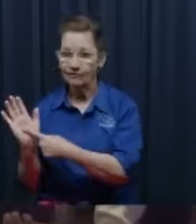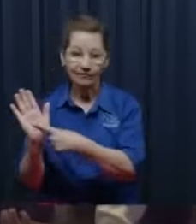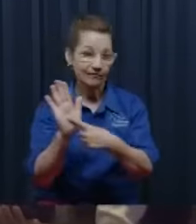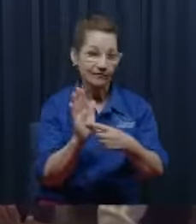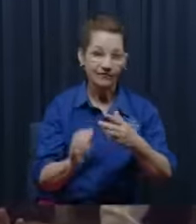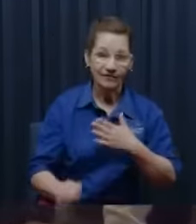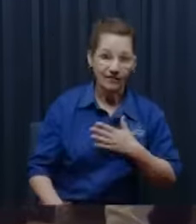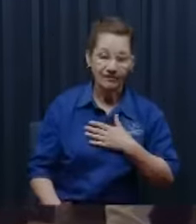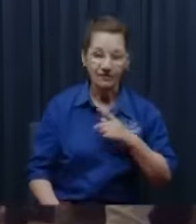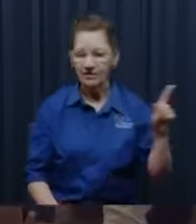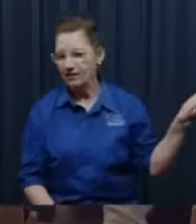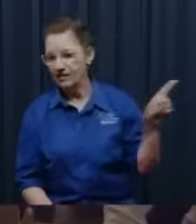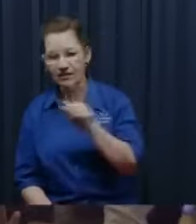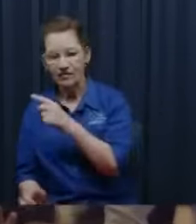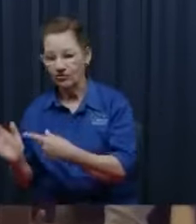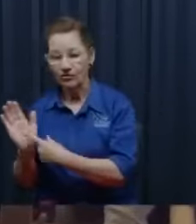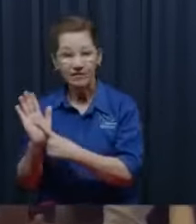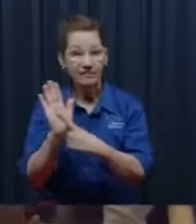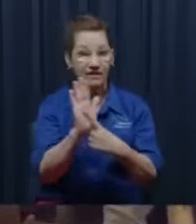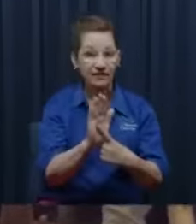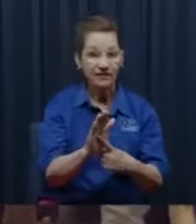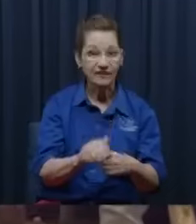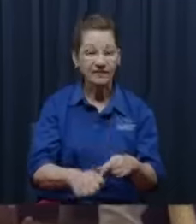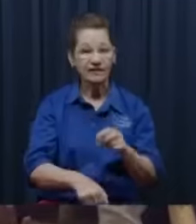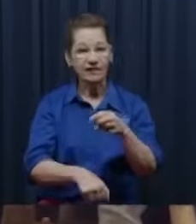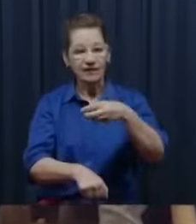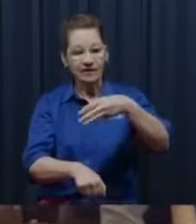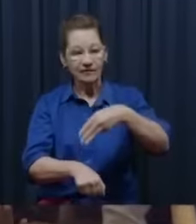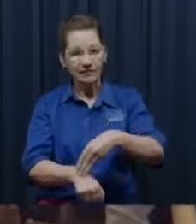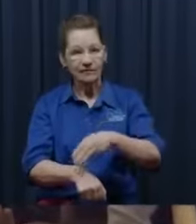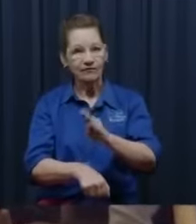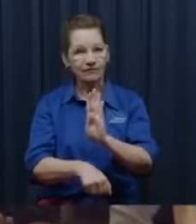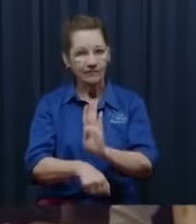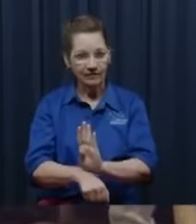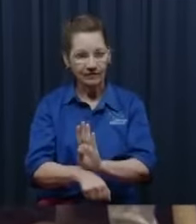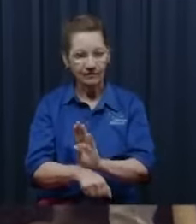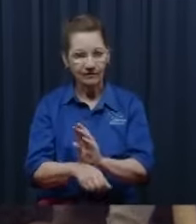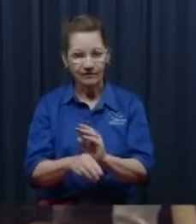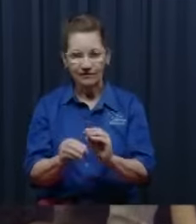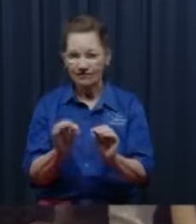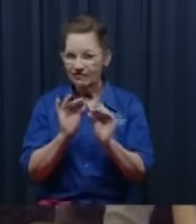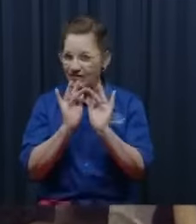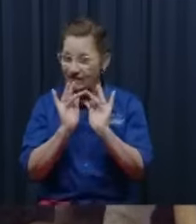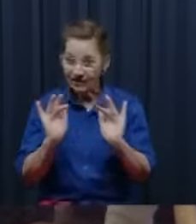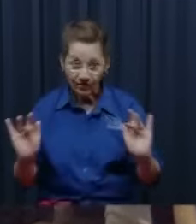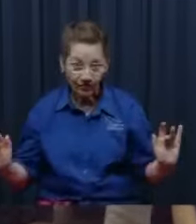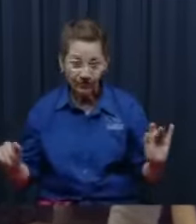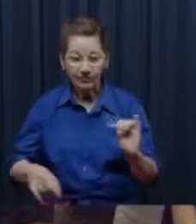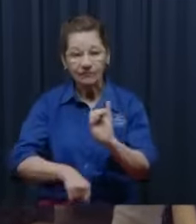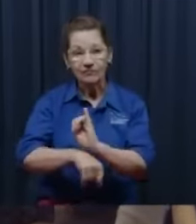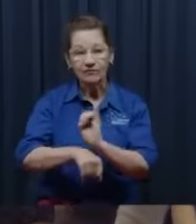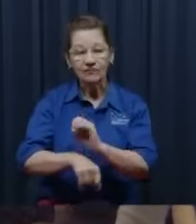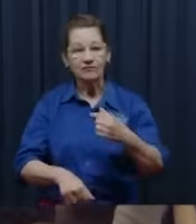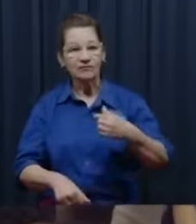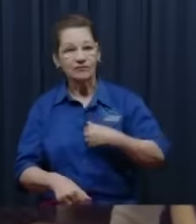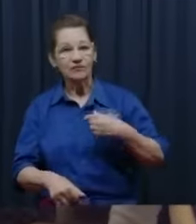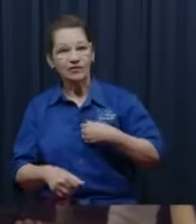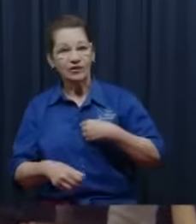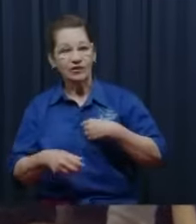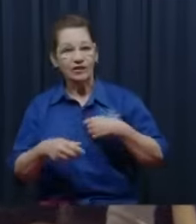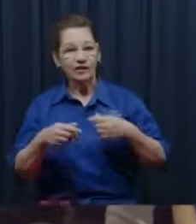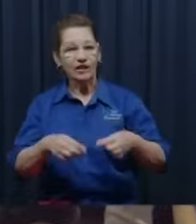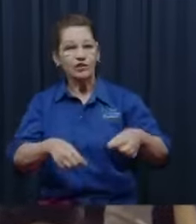ministerios ebenecer ni a ninguna de las iglesias que yo cubro que son miles